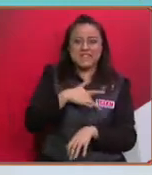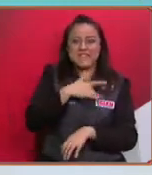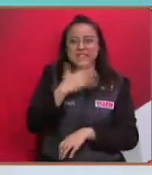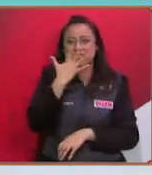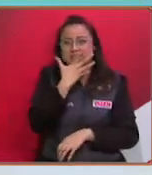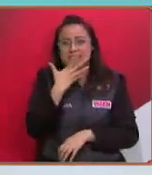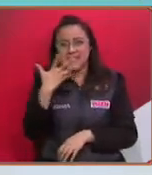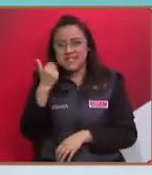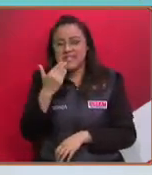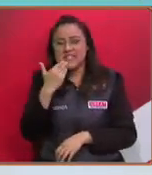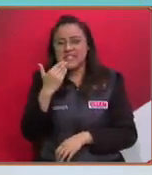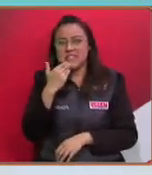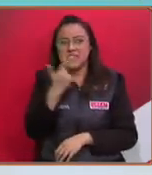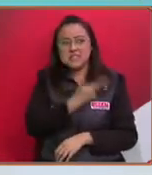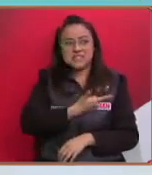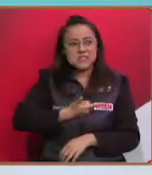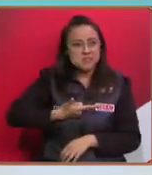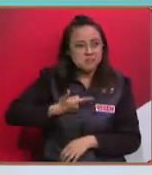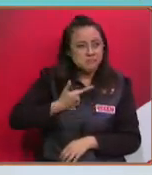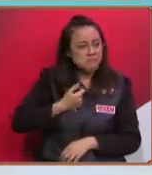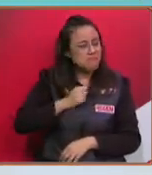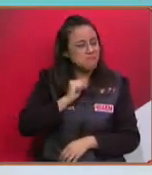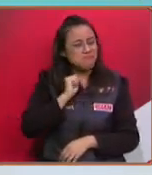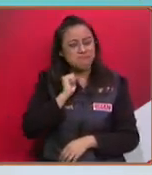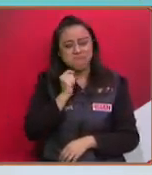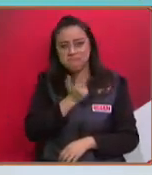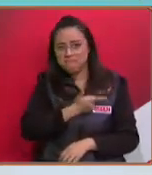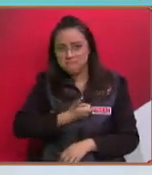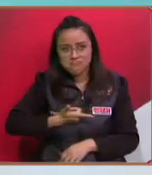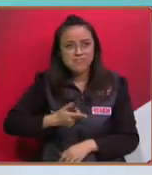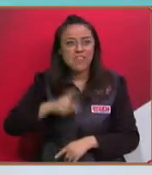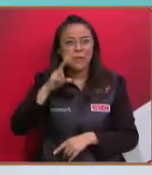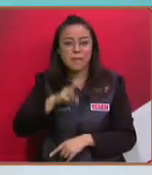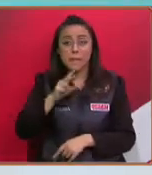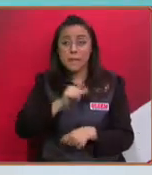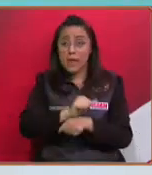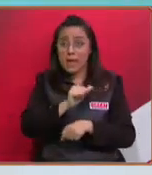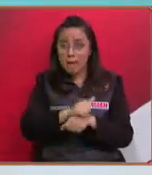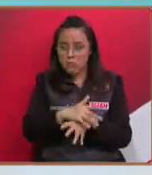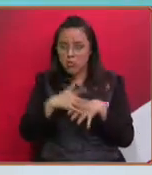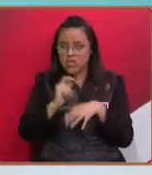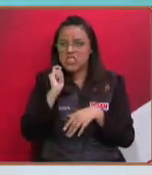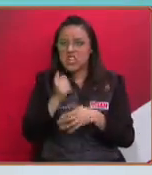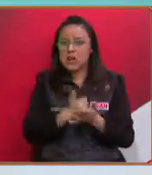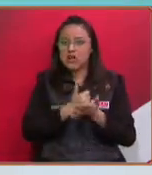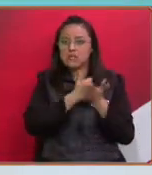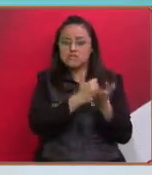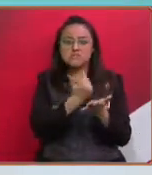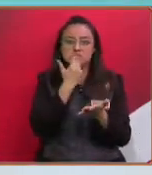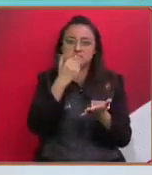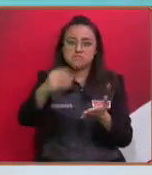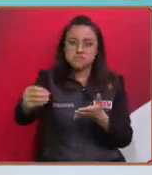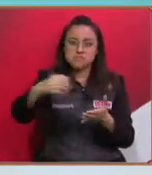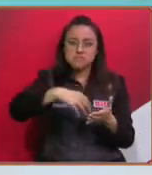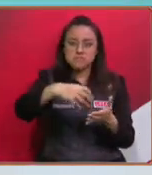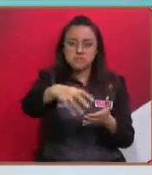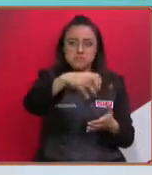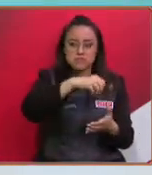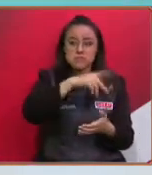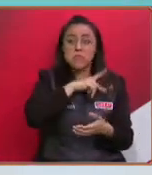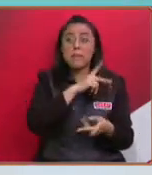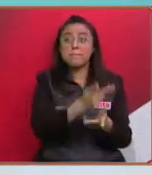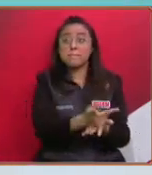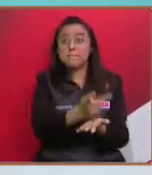arriba de ella. Eso. Está increíble, me encantó. Muchas gracias. Y estas unidades nos están ayudando, son unas manos tremendas. Nos las